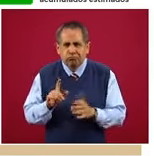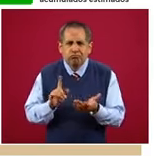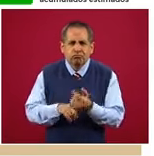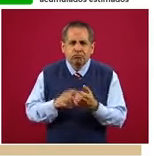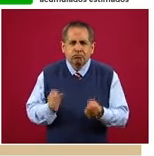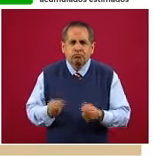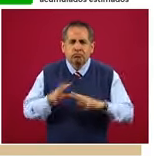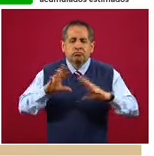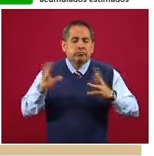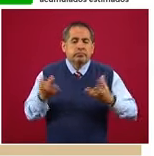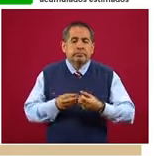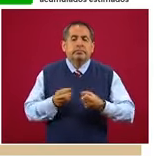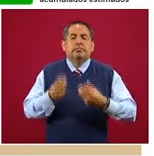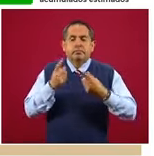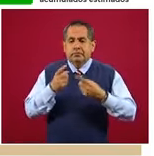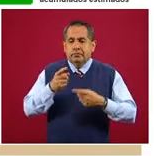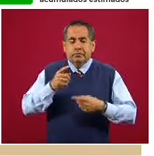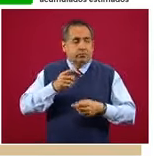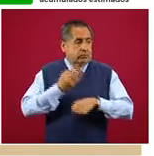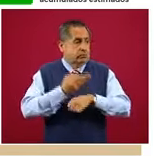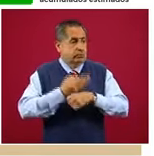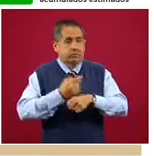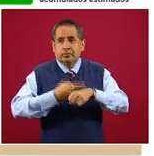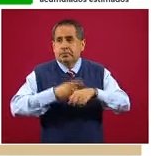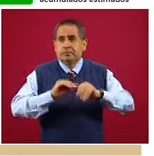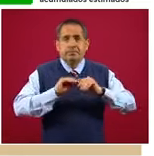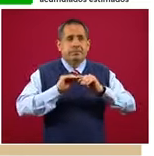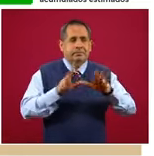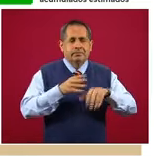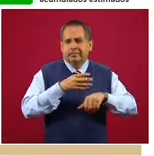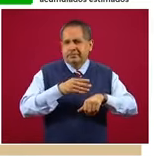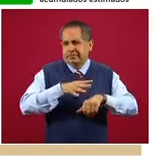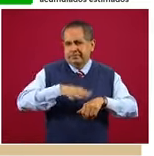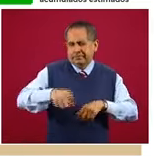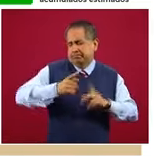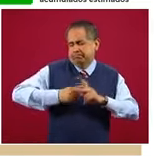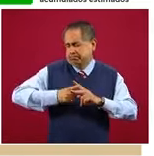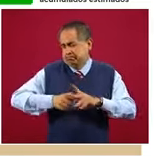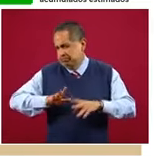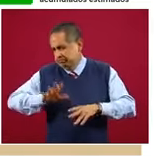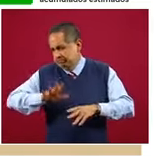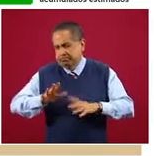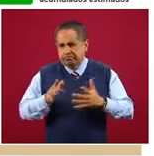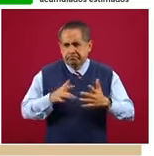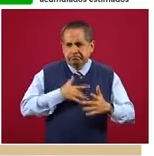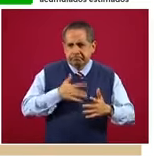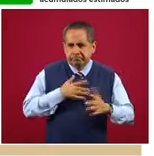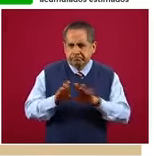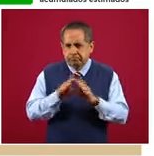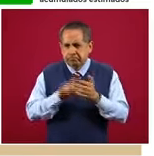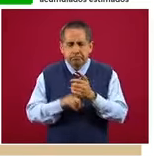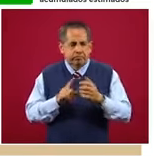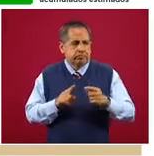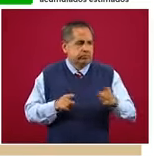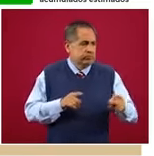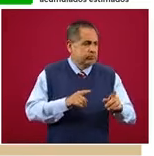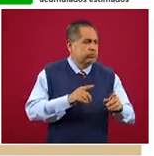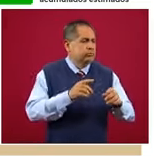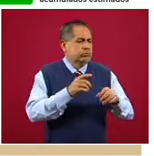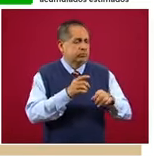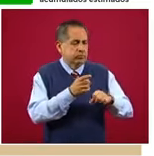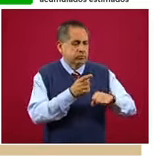momento representan a la epidemia en México, y aquí también es un dato estimado, es decir, estamos también sumando los casos